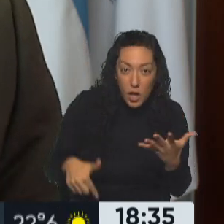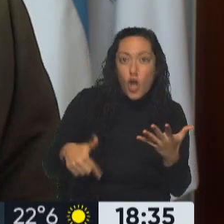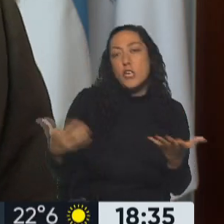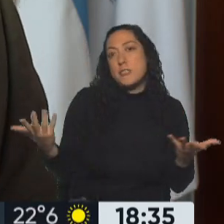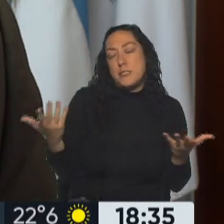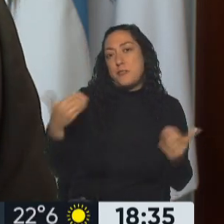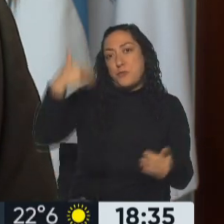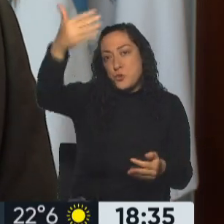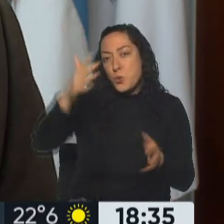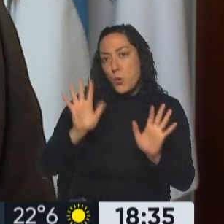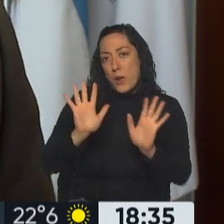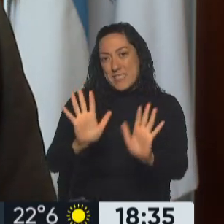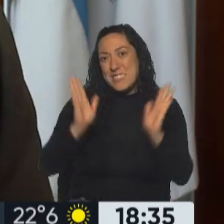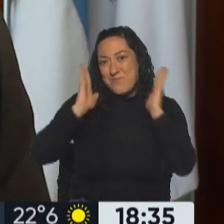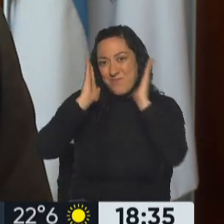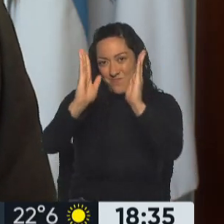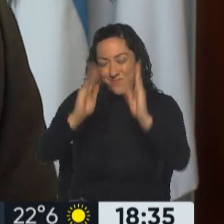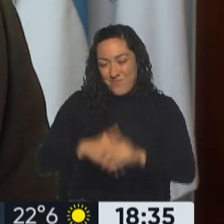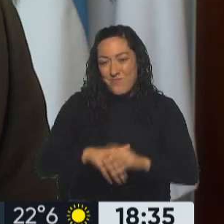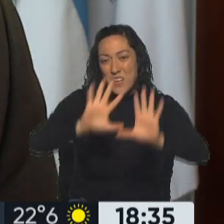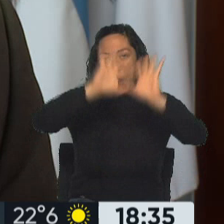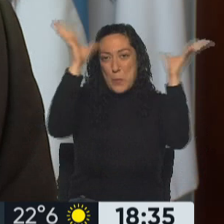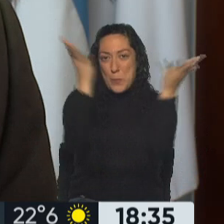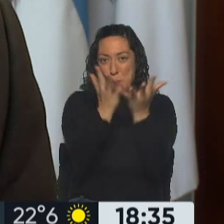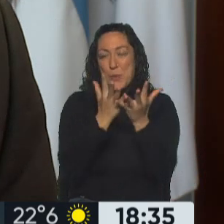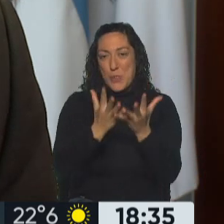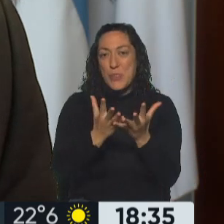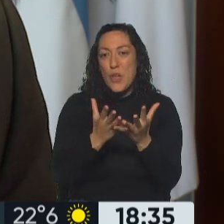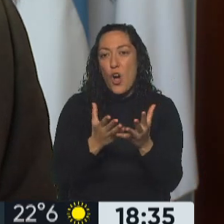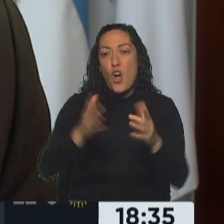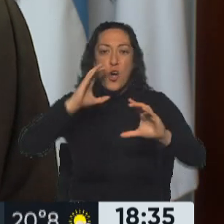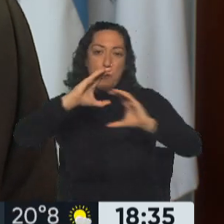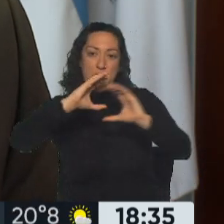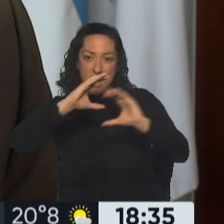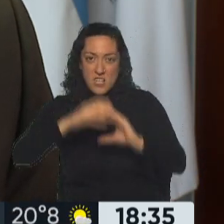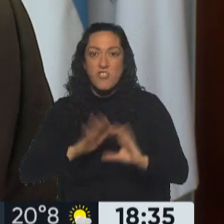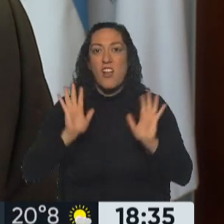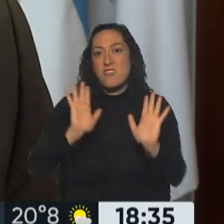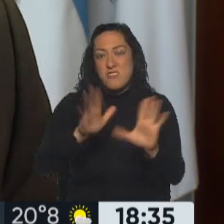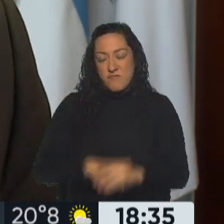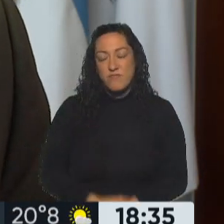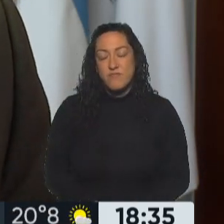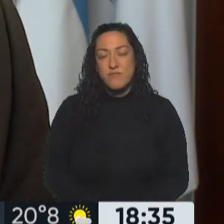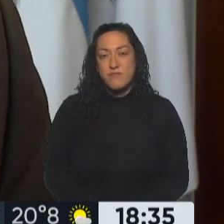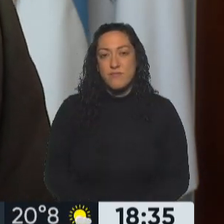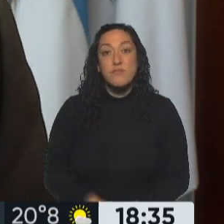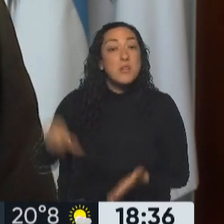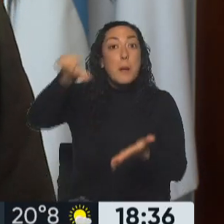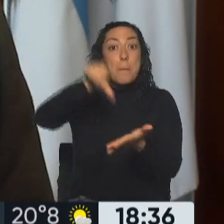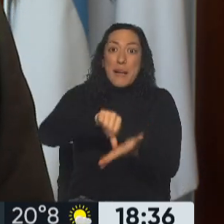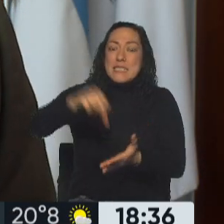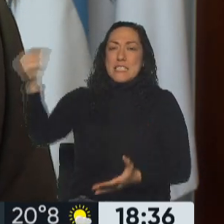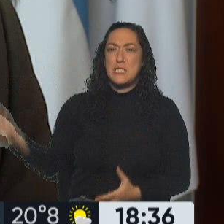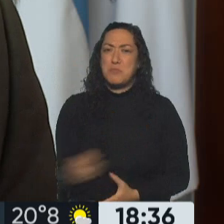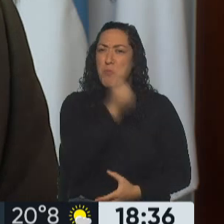el horizonte hacia ese lado en el mundo de las comunicaciones. Y para el país, más que